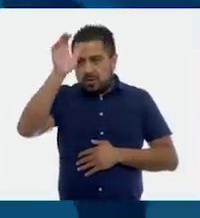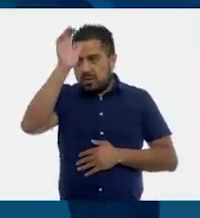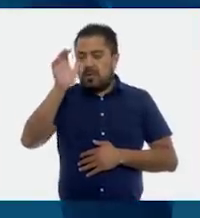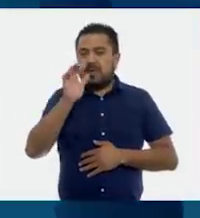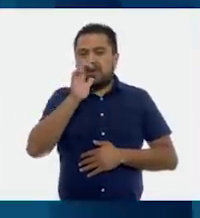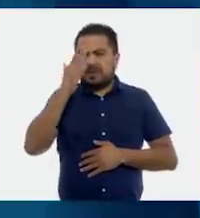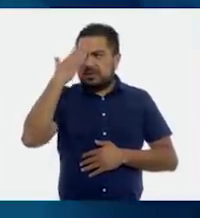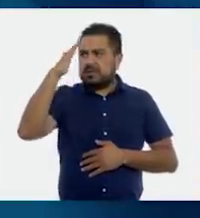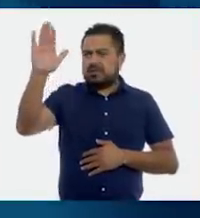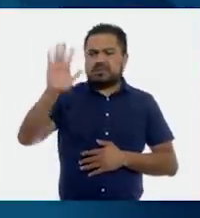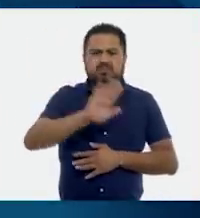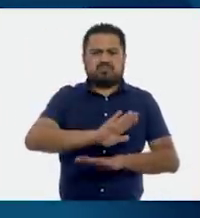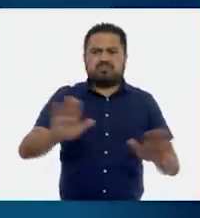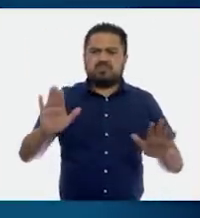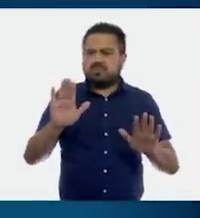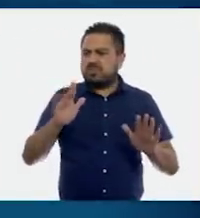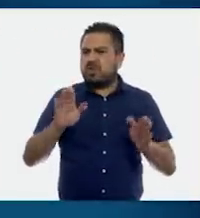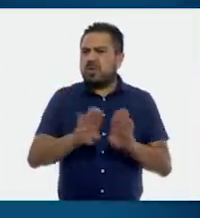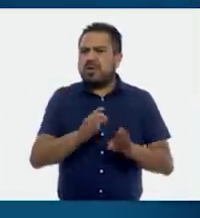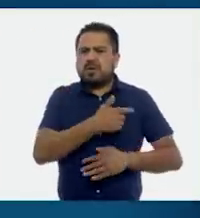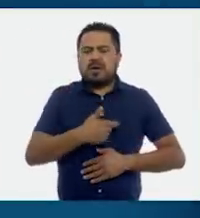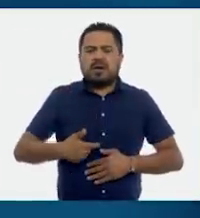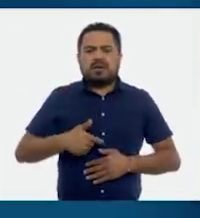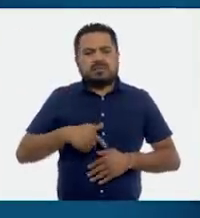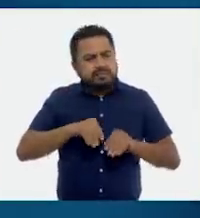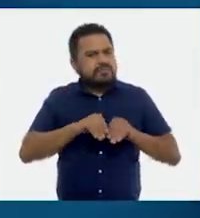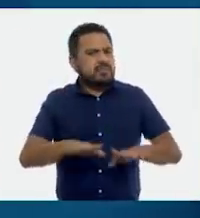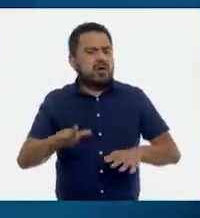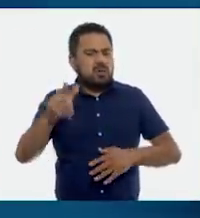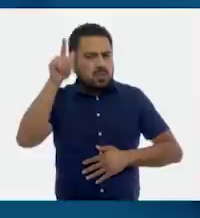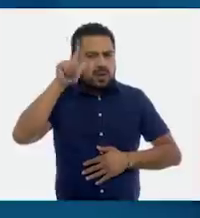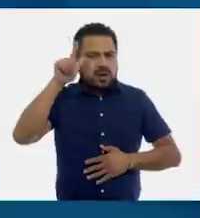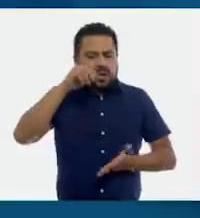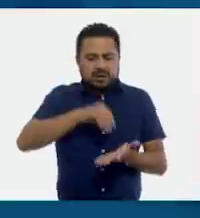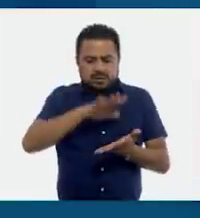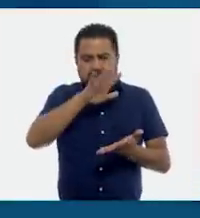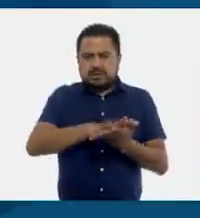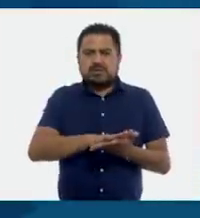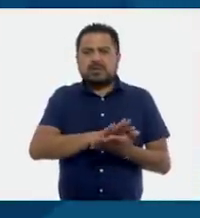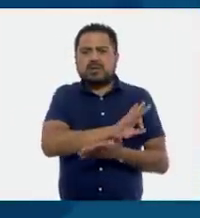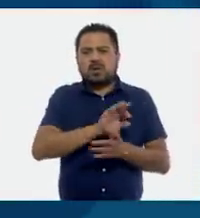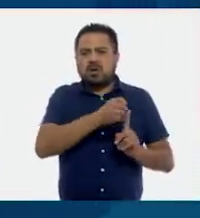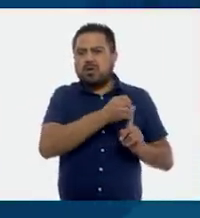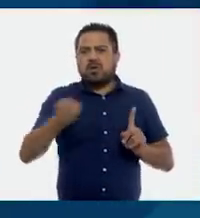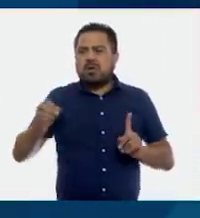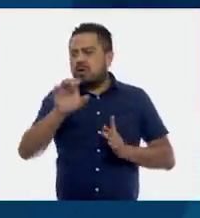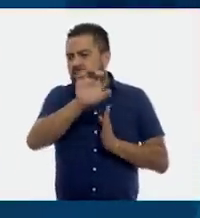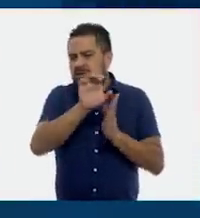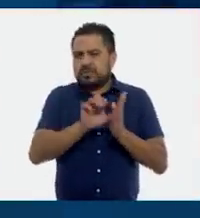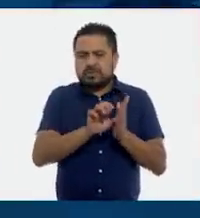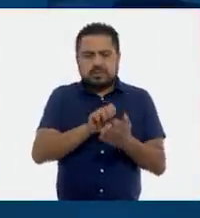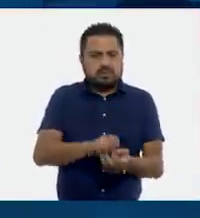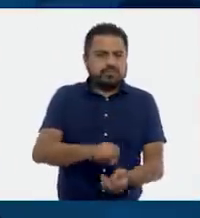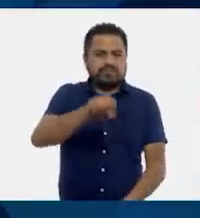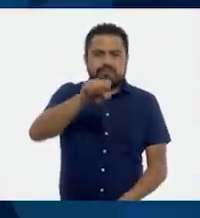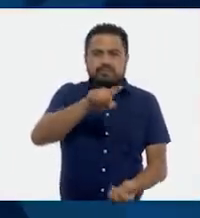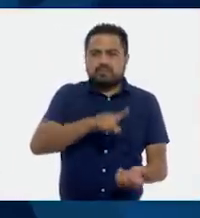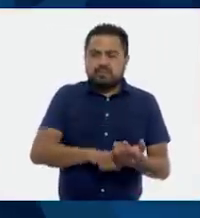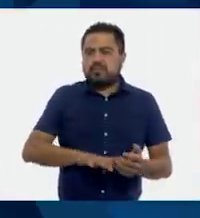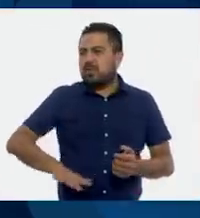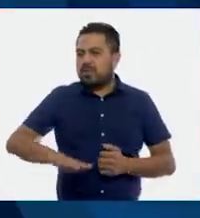Coahuila, desconoció a Huerta y lanzó el Plan de Guadalupe con el fin de restablecer el orden constitucional.